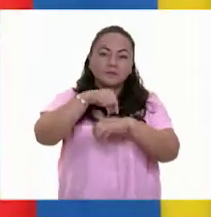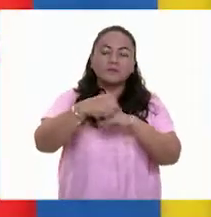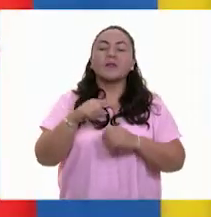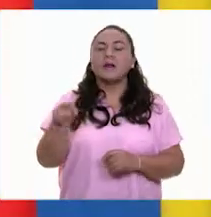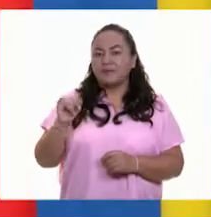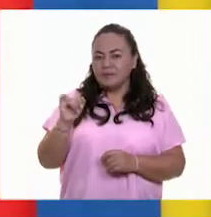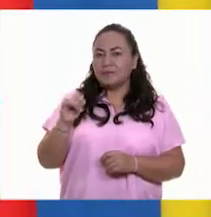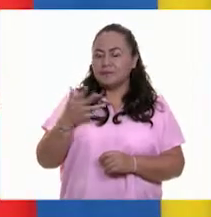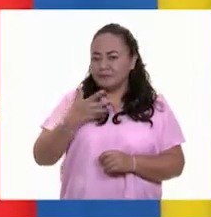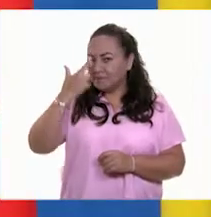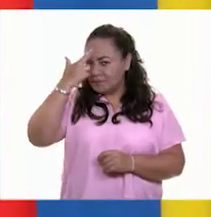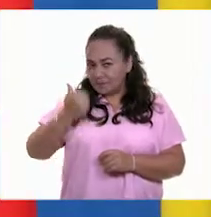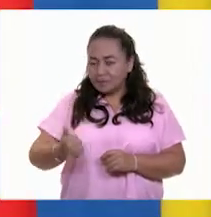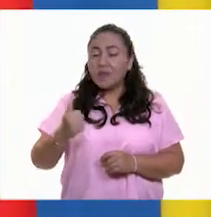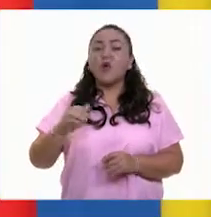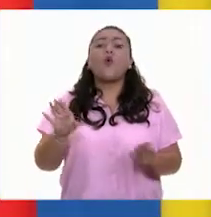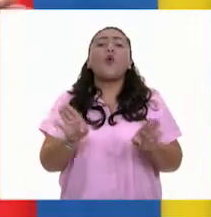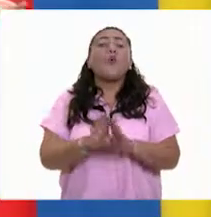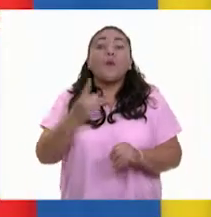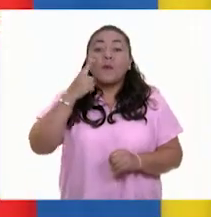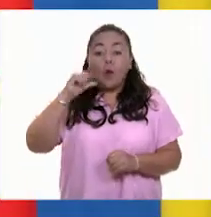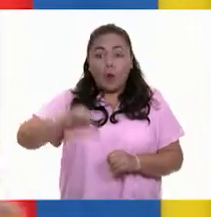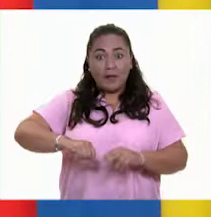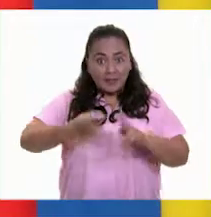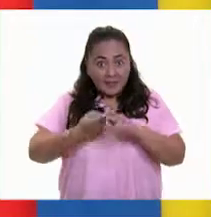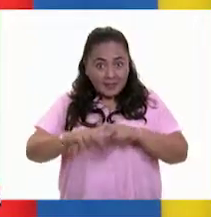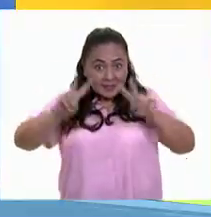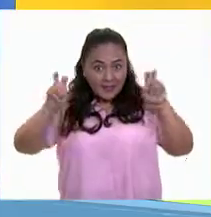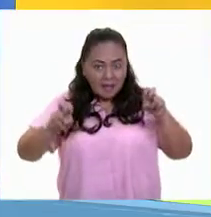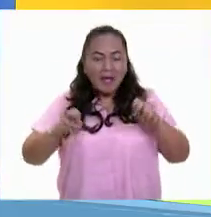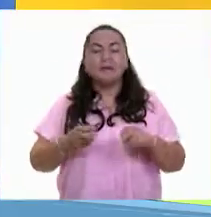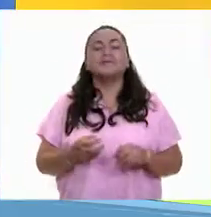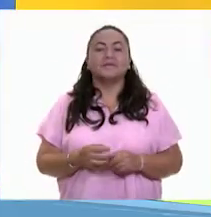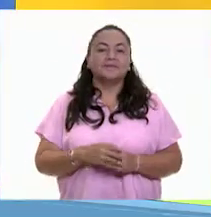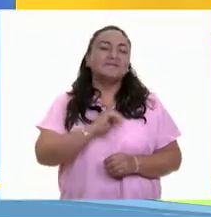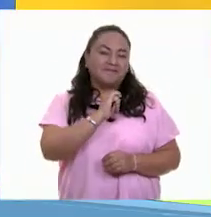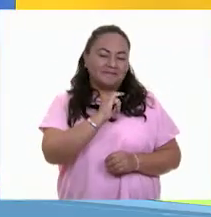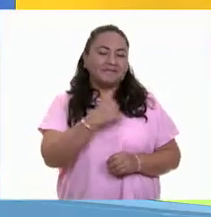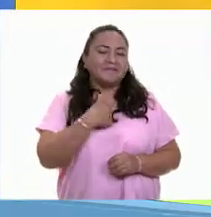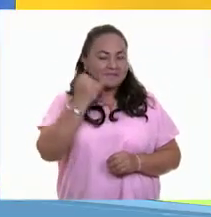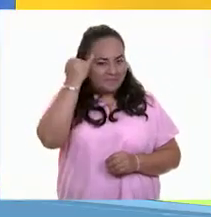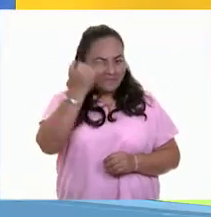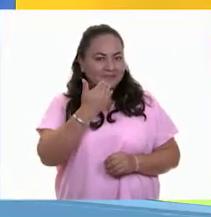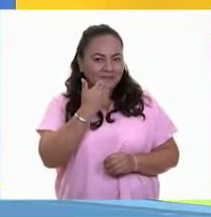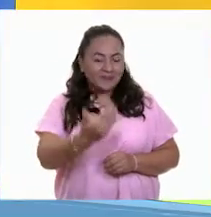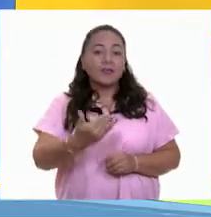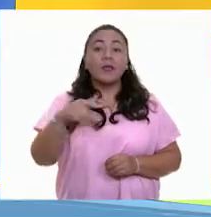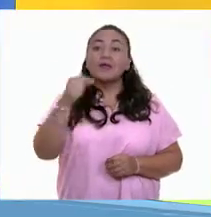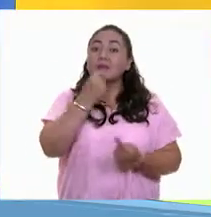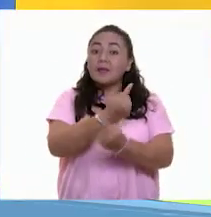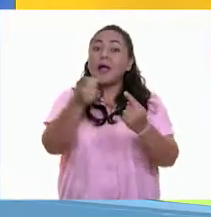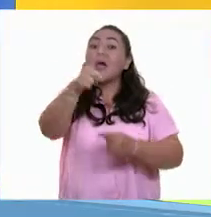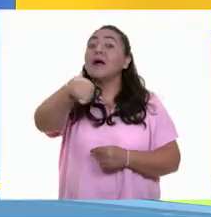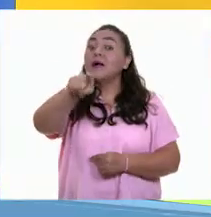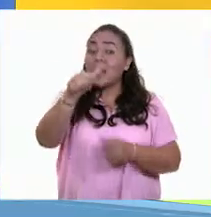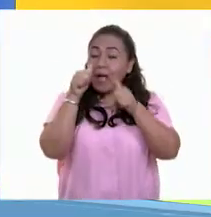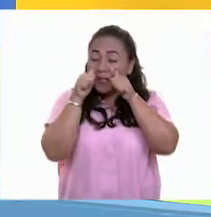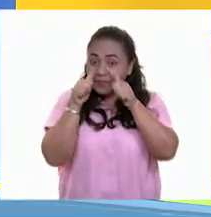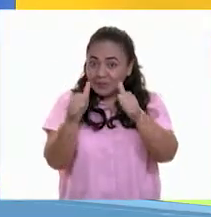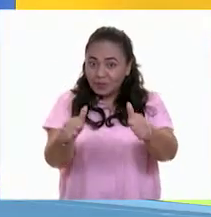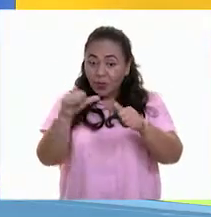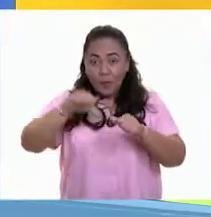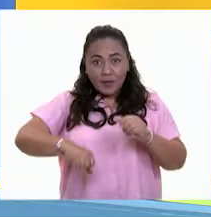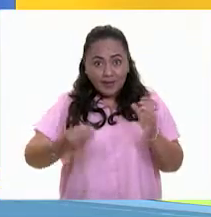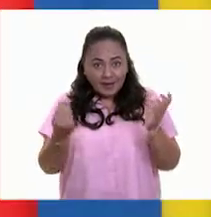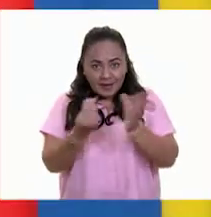tienes mucha razón. ¿Qué te parece si comenzamos con el tema de hoy? Me parece muy bien. Niños y niñas, pongan mucha atención ya que vamos a iniciar